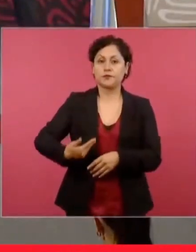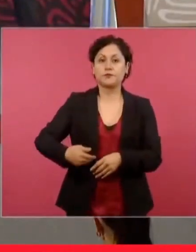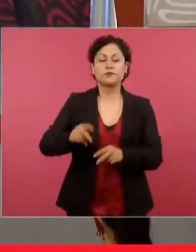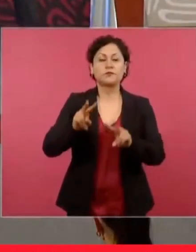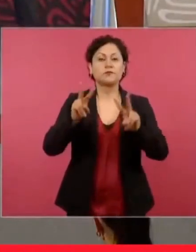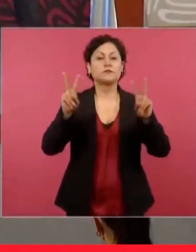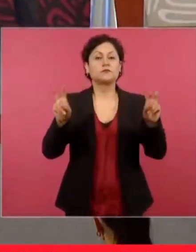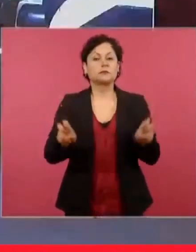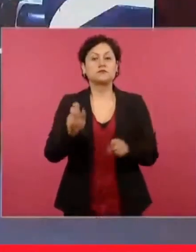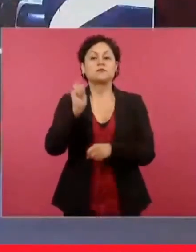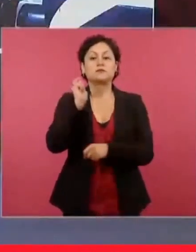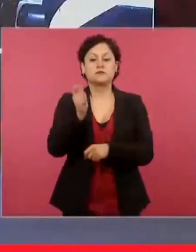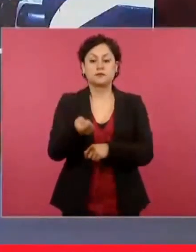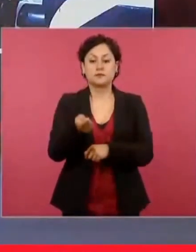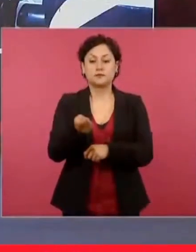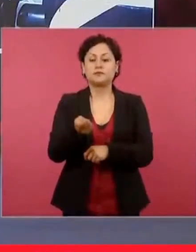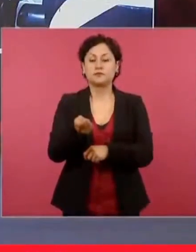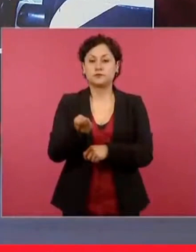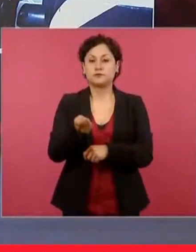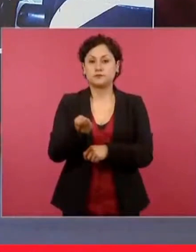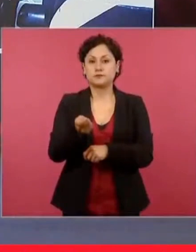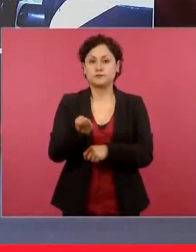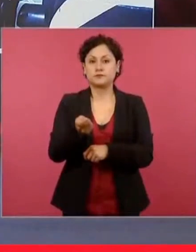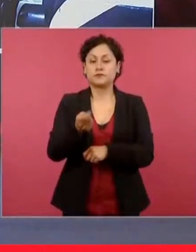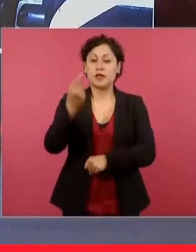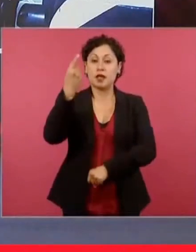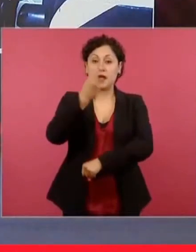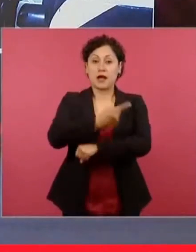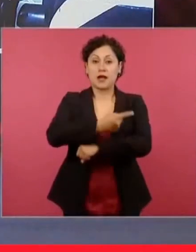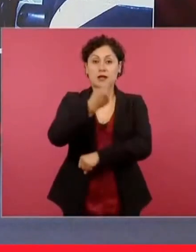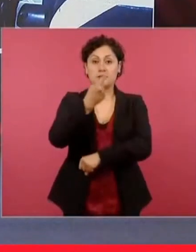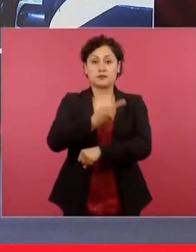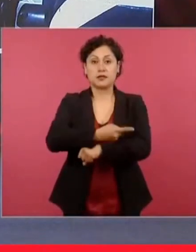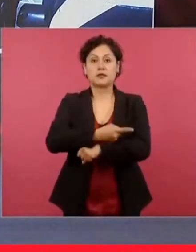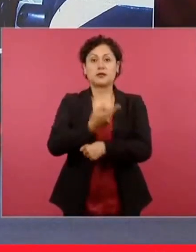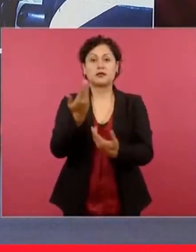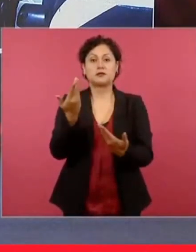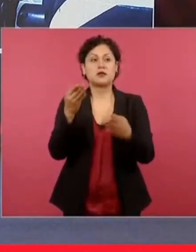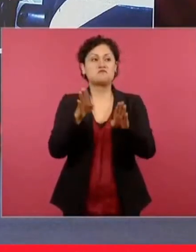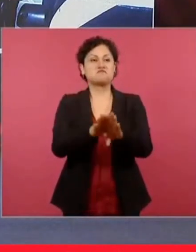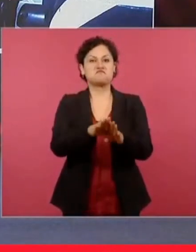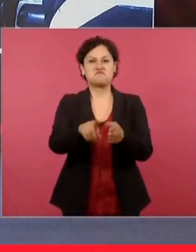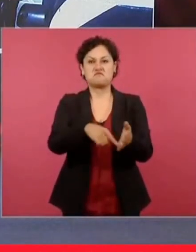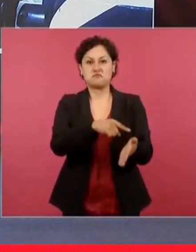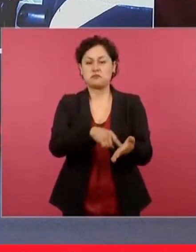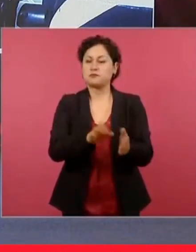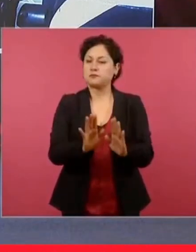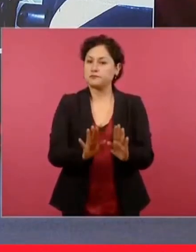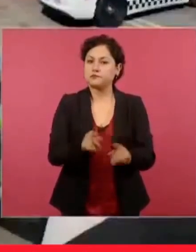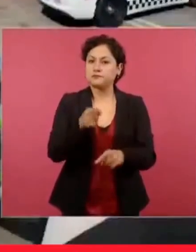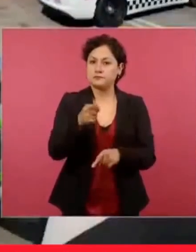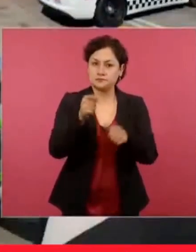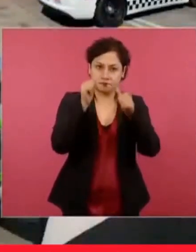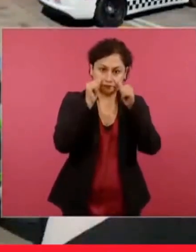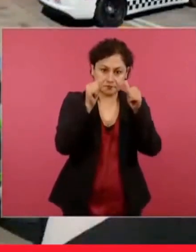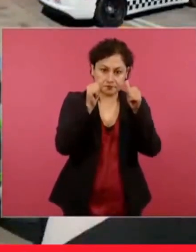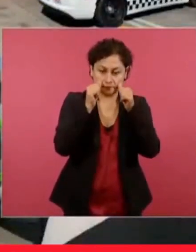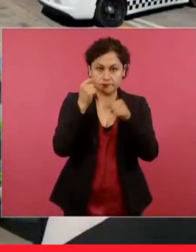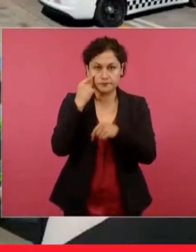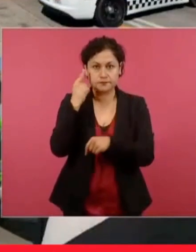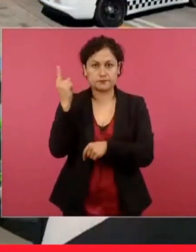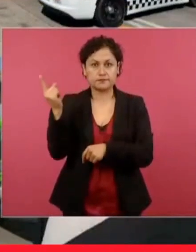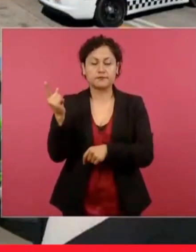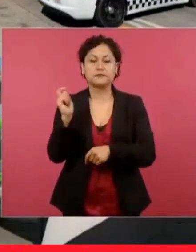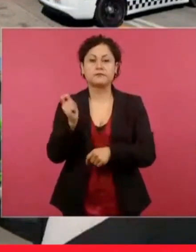prevención de la toma de casetas eh se puso en marcha este plan de caseta